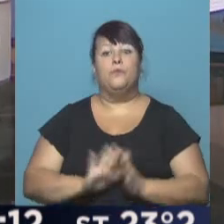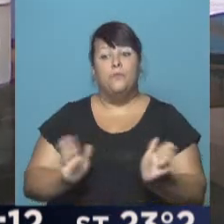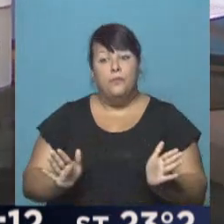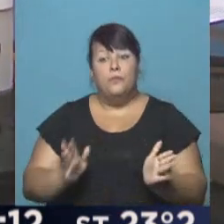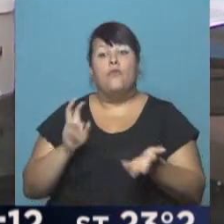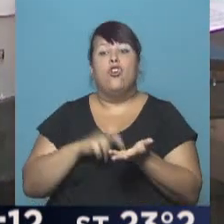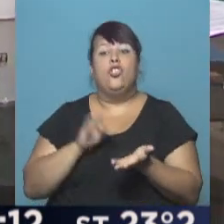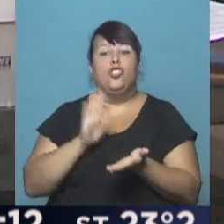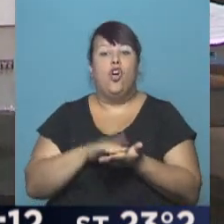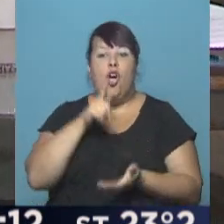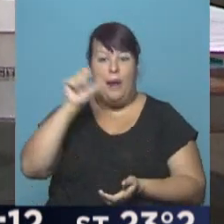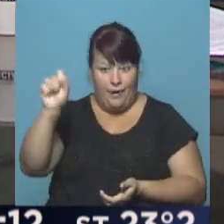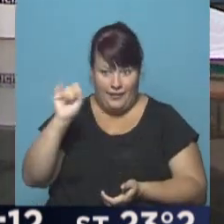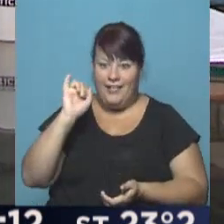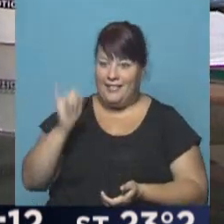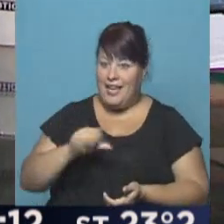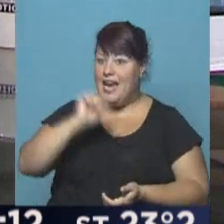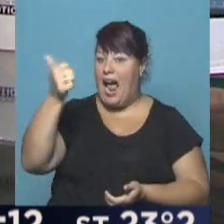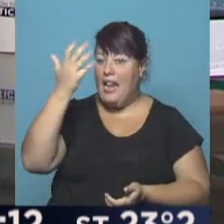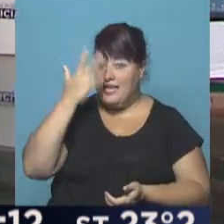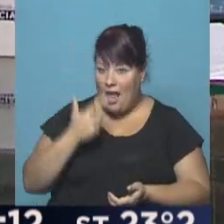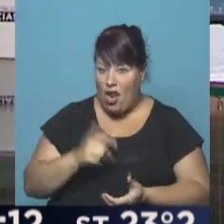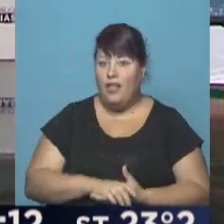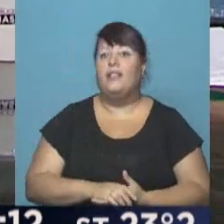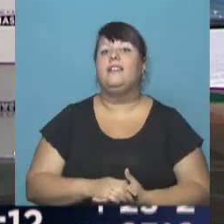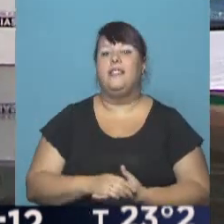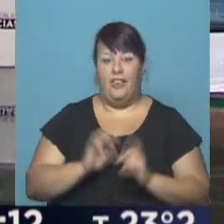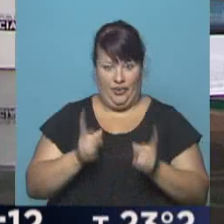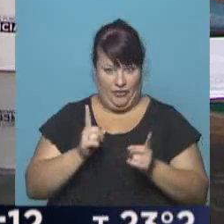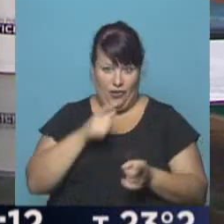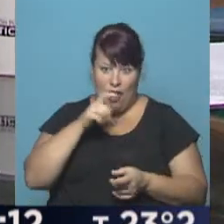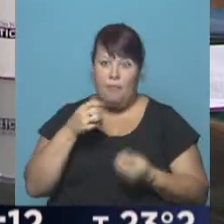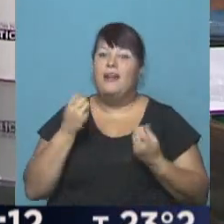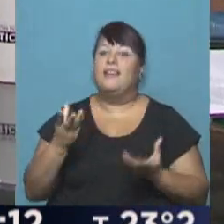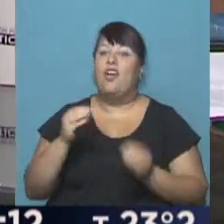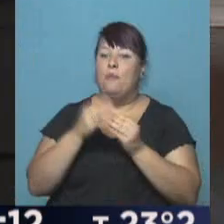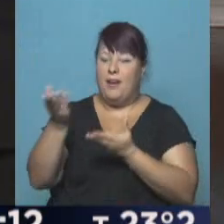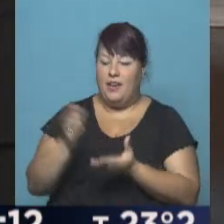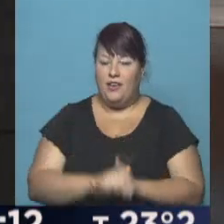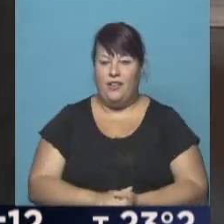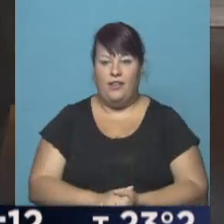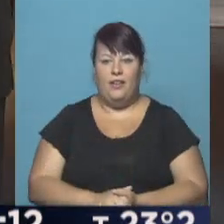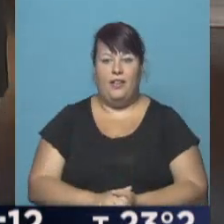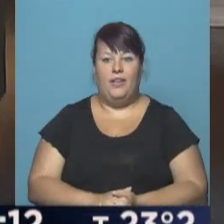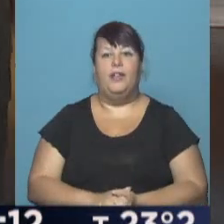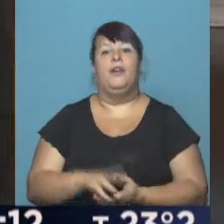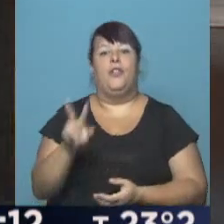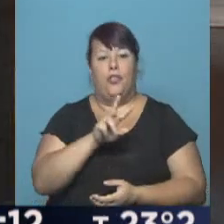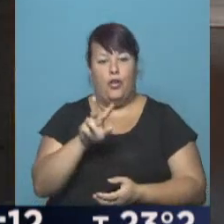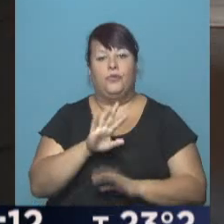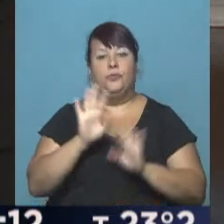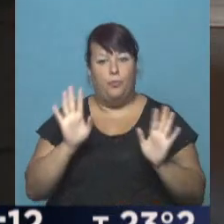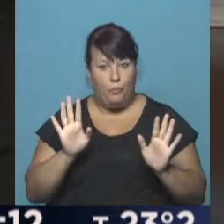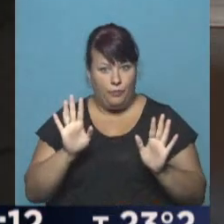Bueno, la noticia tiene que ver con la Copa Libertadores. Claro, ganó San Lorenzo y sigue, claro, en la Copa. Juan Carlos Fernández. Pablo Mavi,